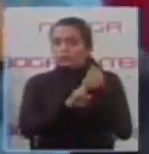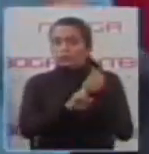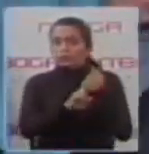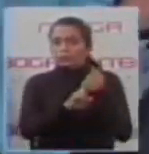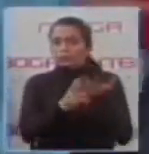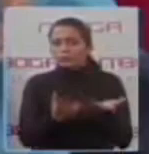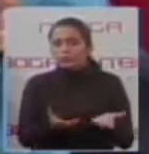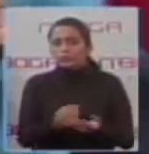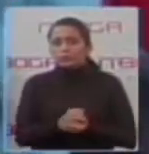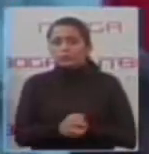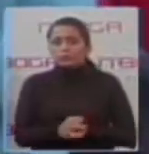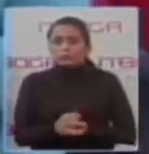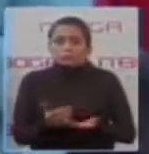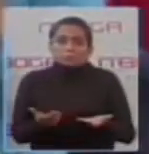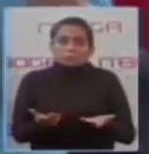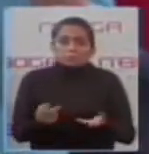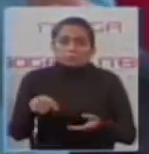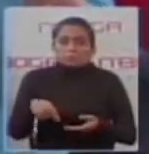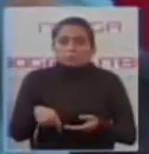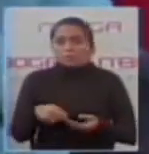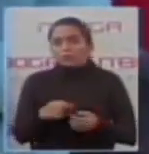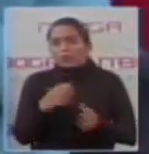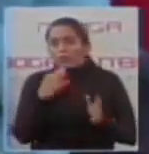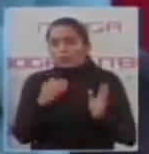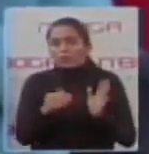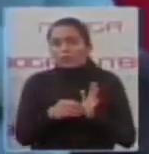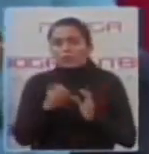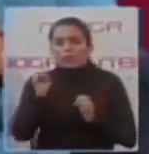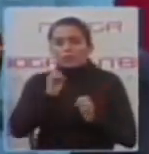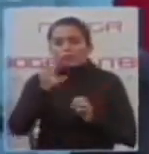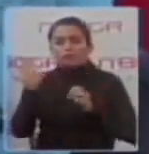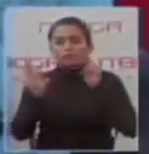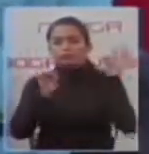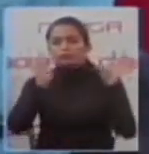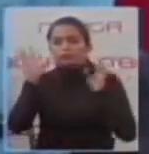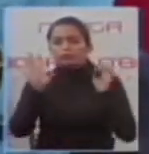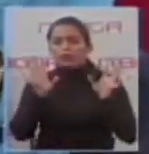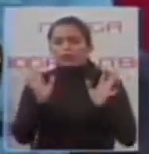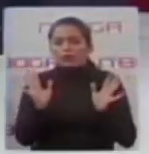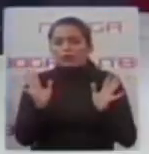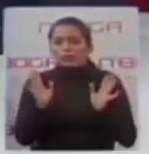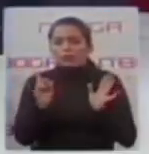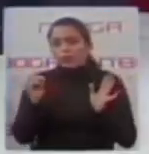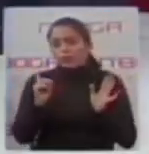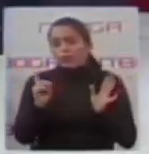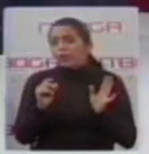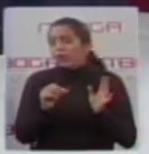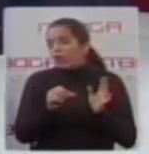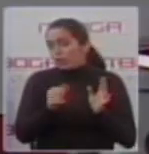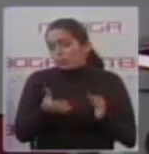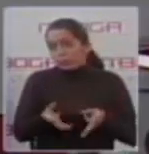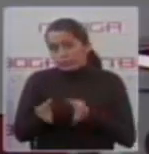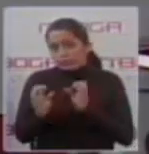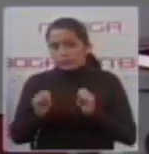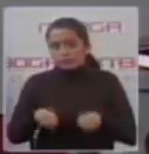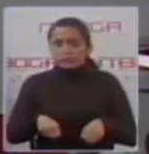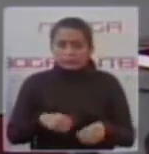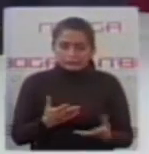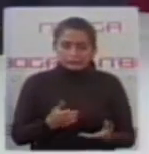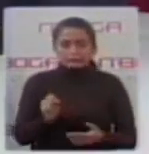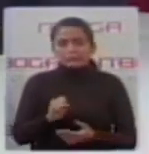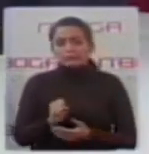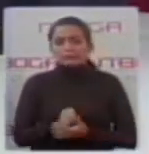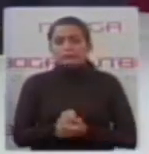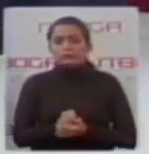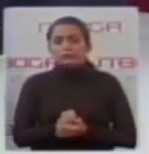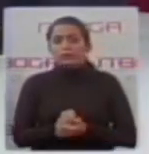forma. Lo más común es hacer una equivalencia publicitaria, pero no necesariamente es lo que está de acuerdo con los objetivos de inversión. Hay otros métodos, ¿no? Es correcto. Entonces hay algunas